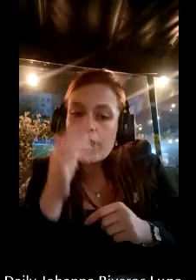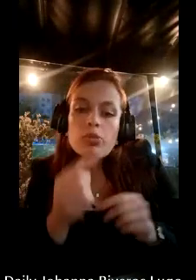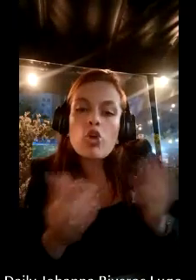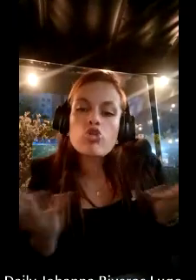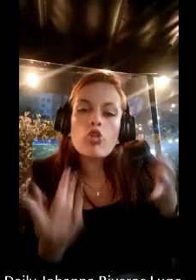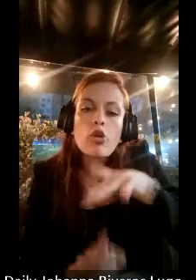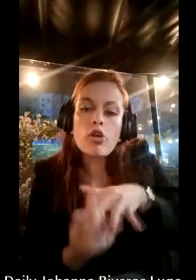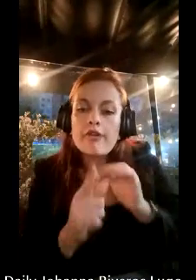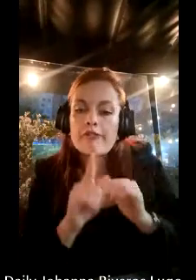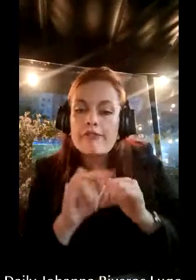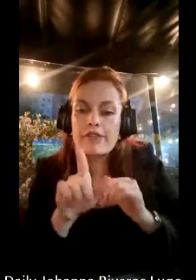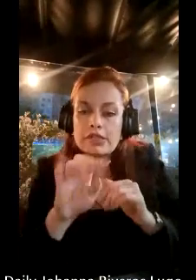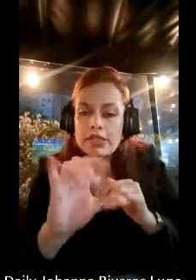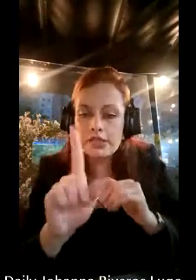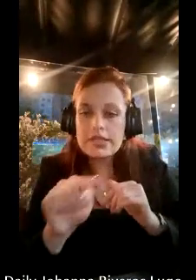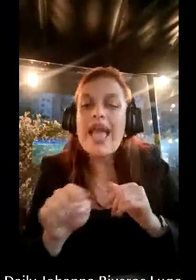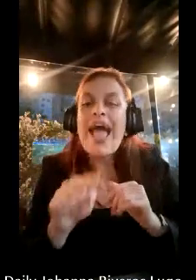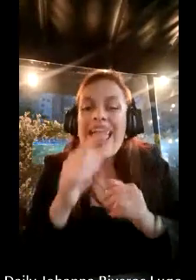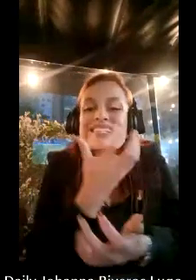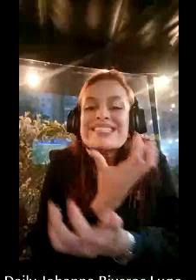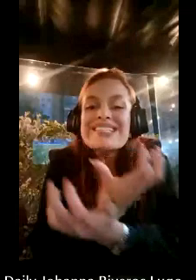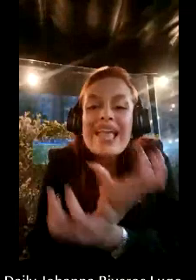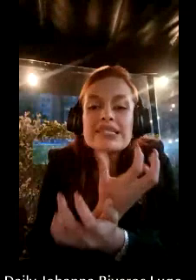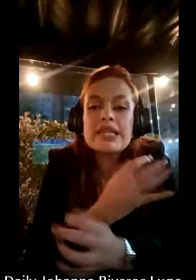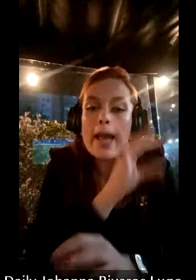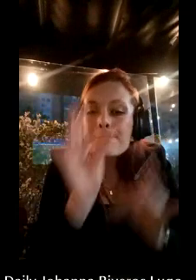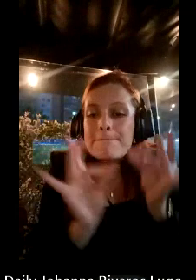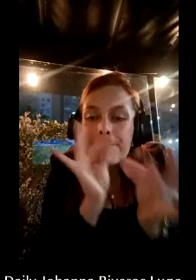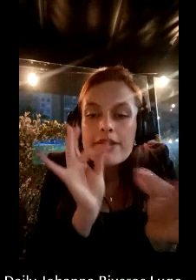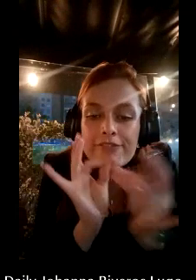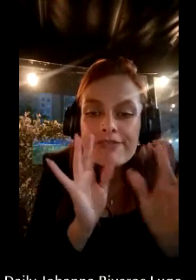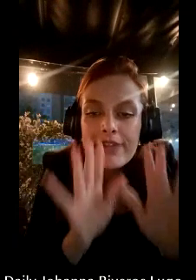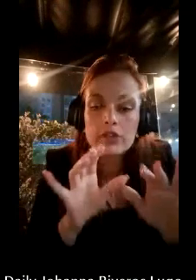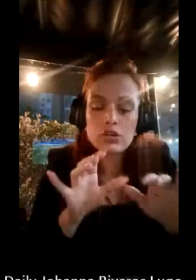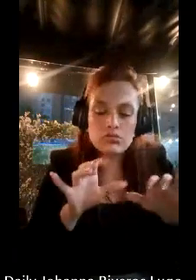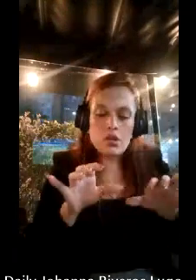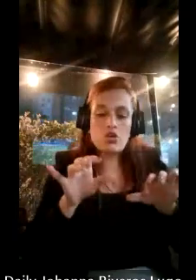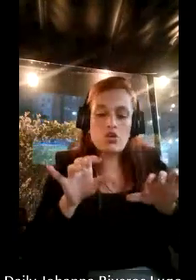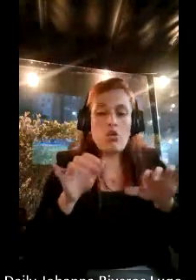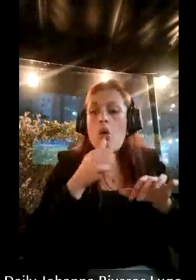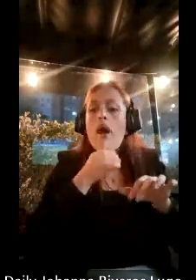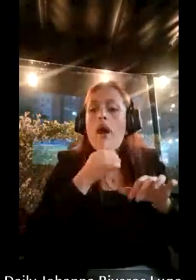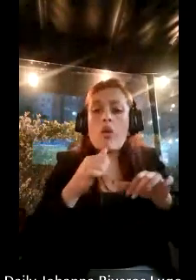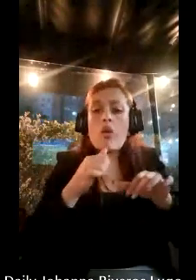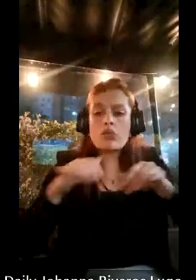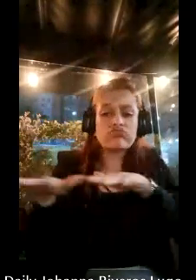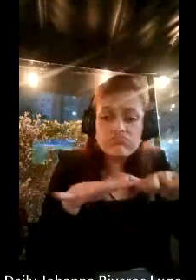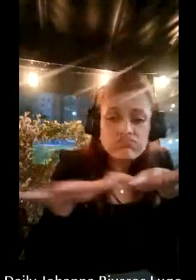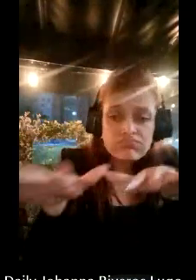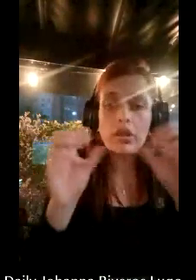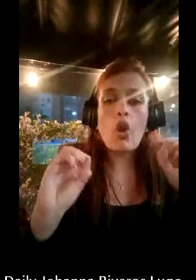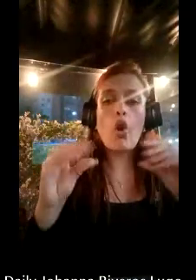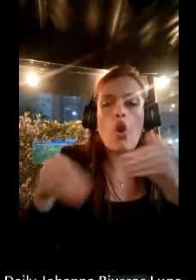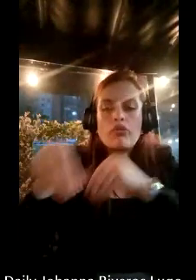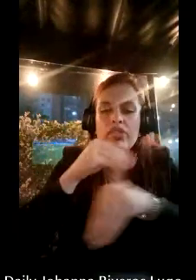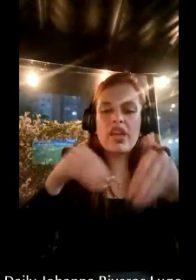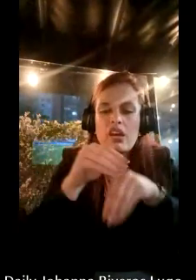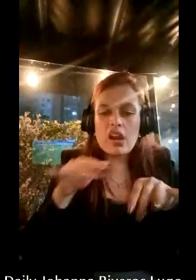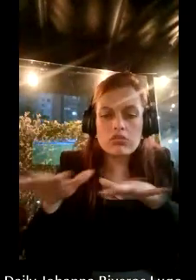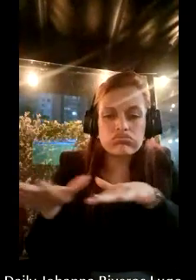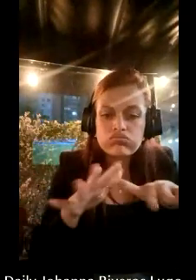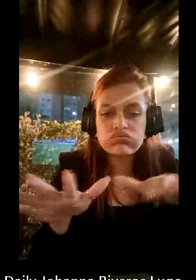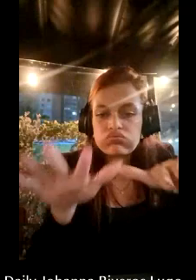exacta que estudia y describe el comportamiento de los fenómenos naturales que ocurren en el universo, teniendo en cuenta